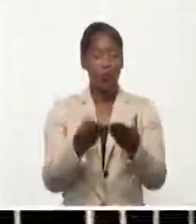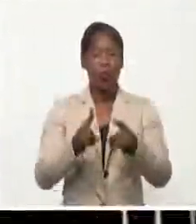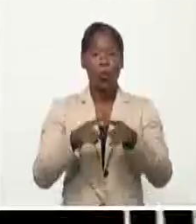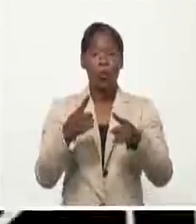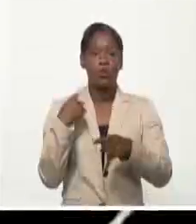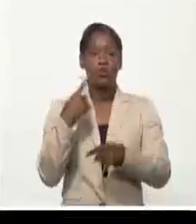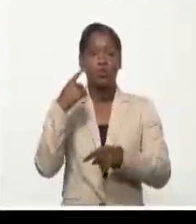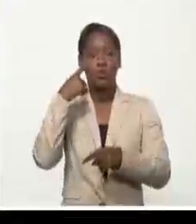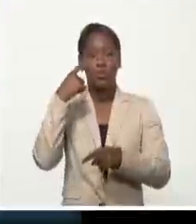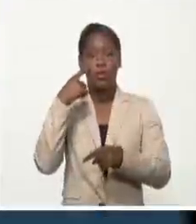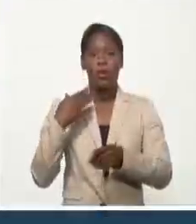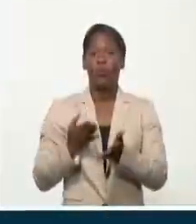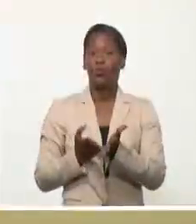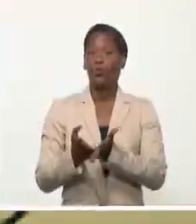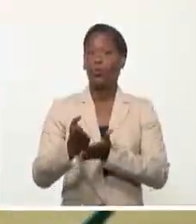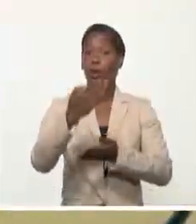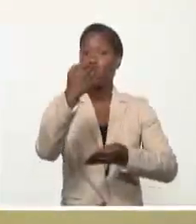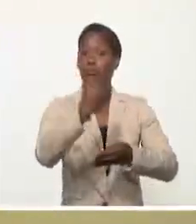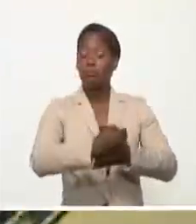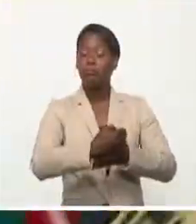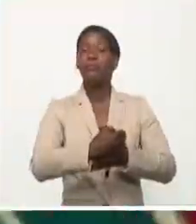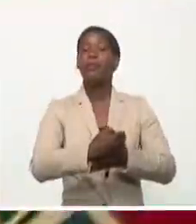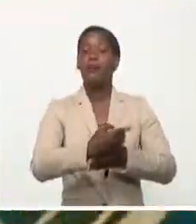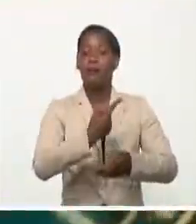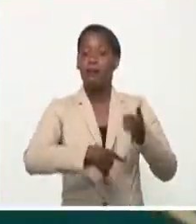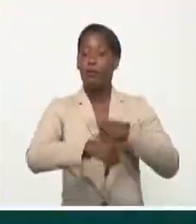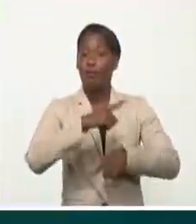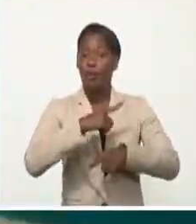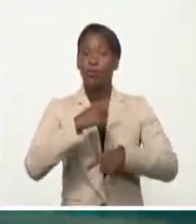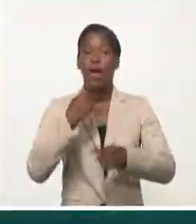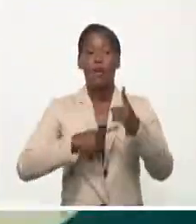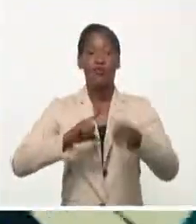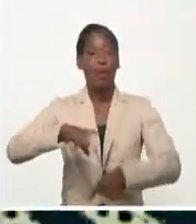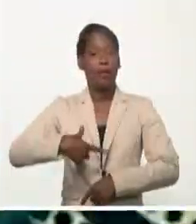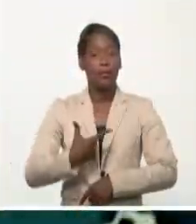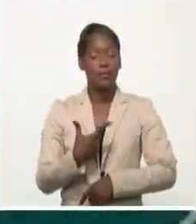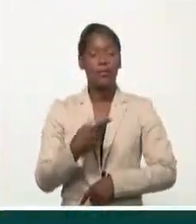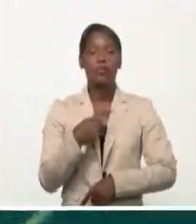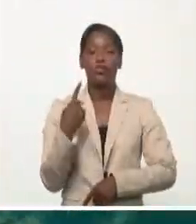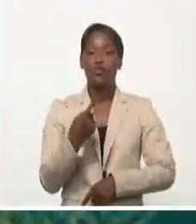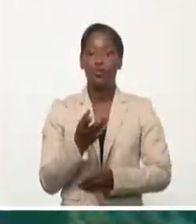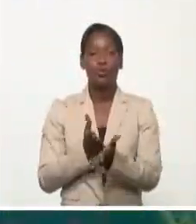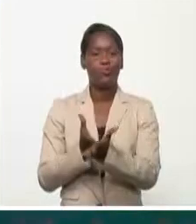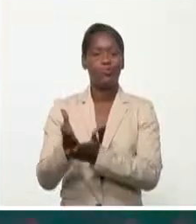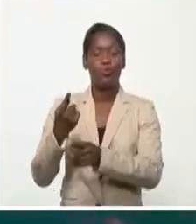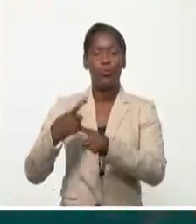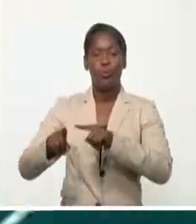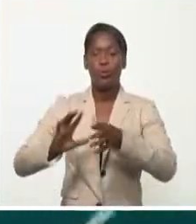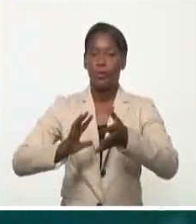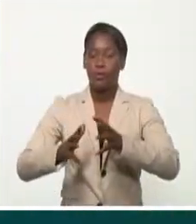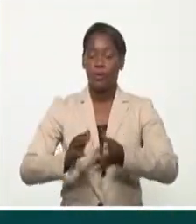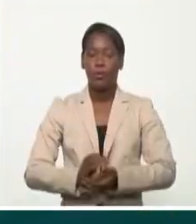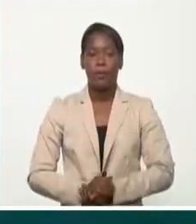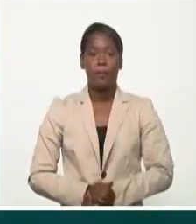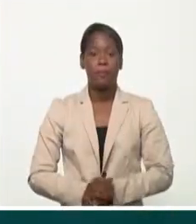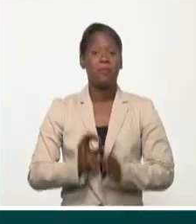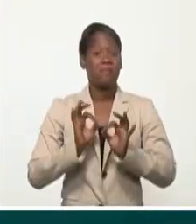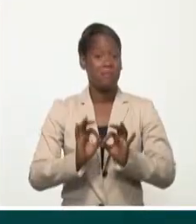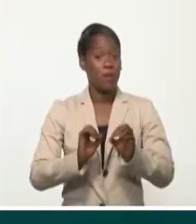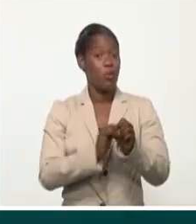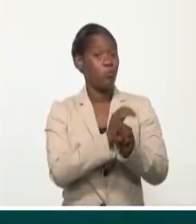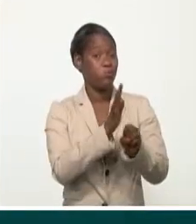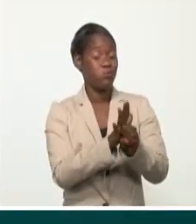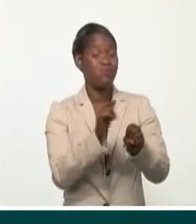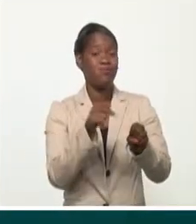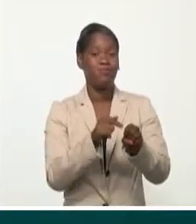nuestra cultura y en especial contra nuestros artistas. En tiempos de pandemia, el sector de la cultura en Cuba reportó afectaciones y